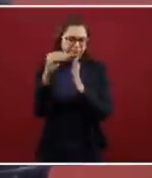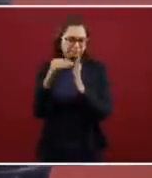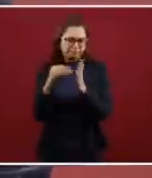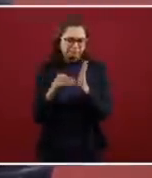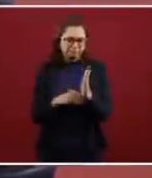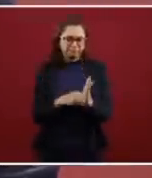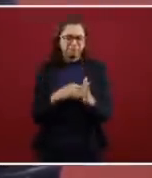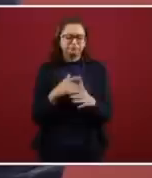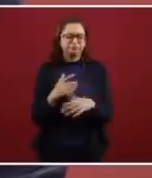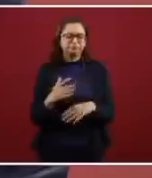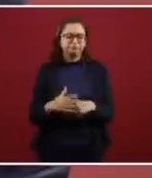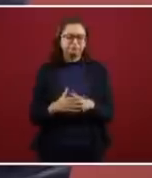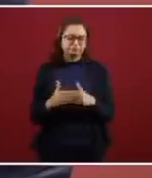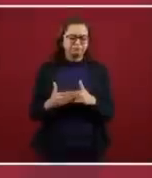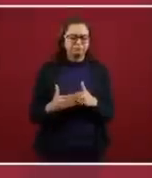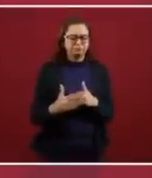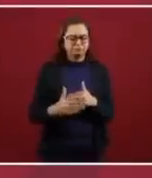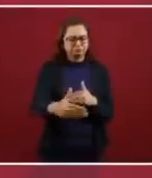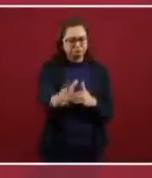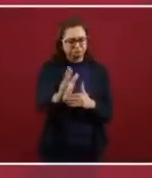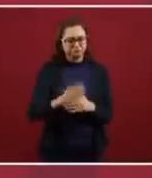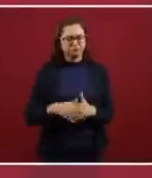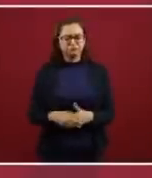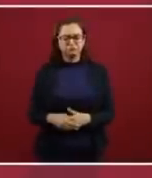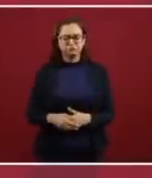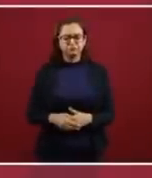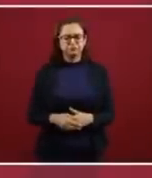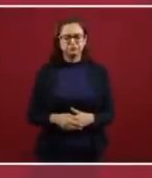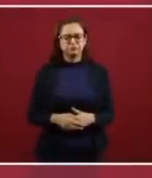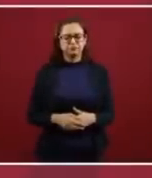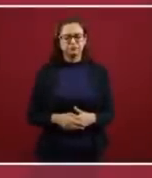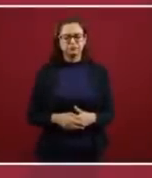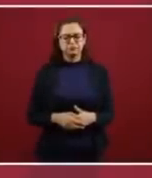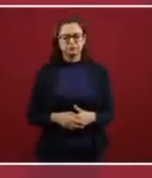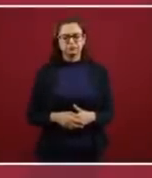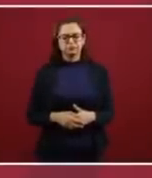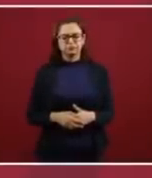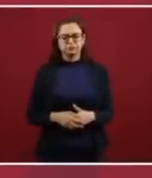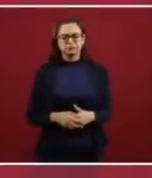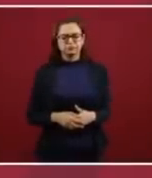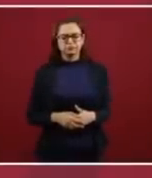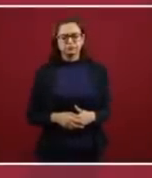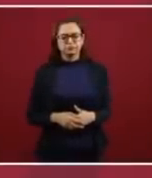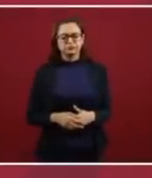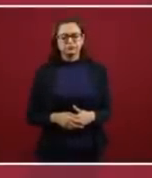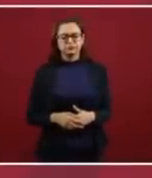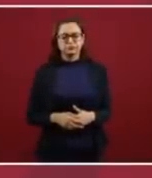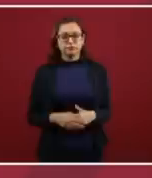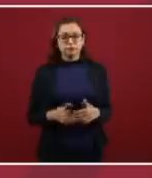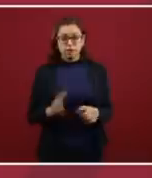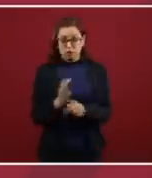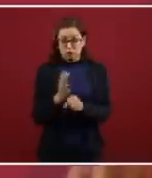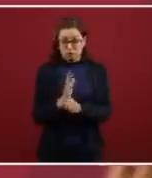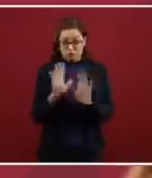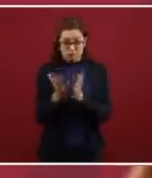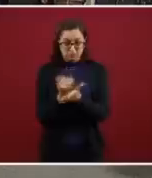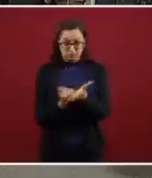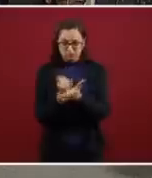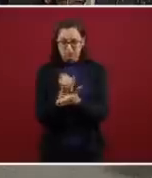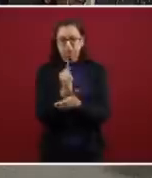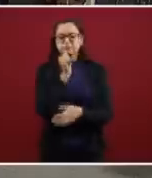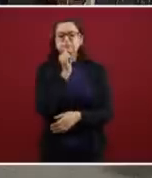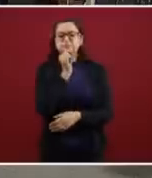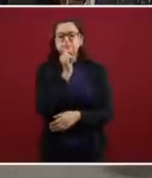en el corto, mediano plazo. No hay nada preciso, pero